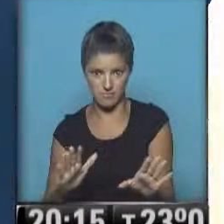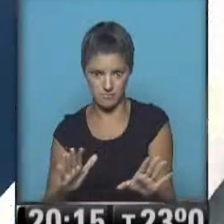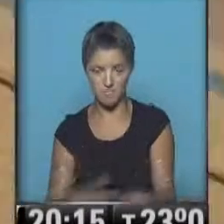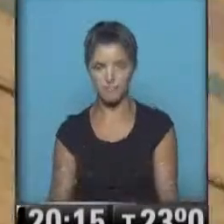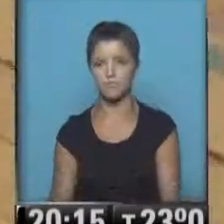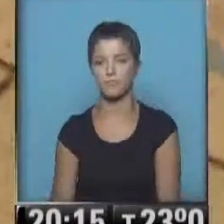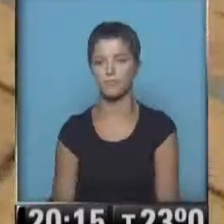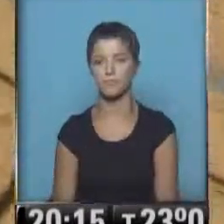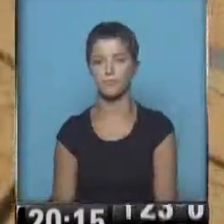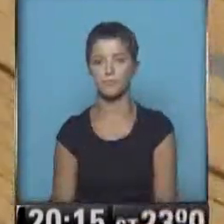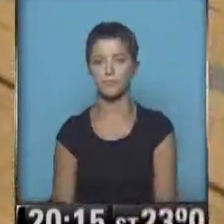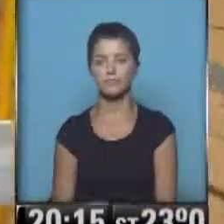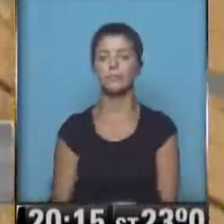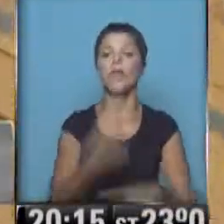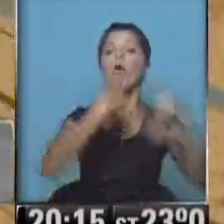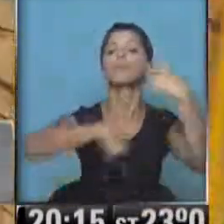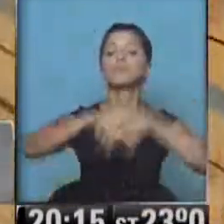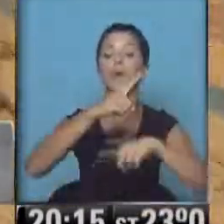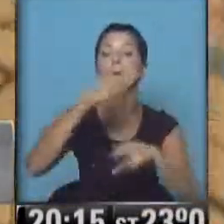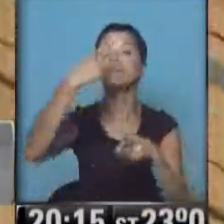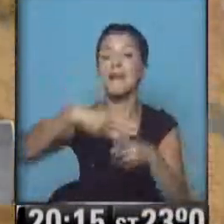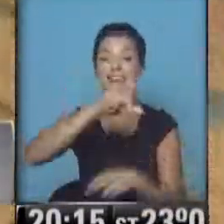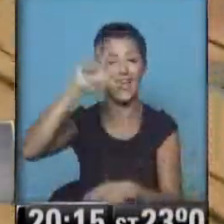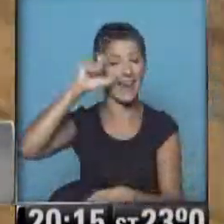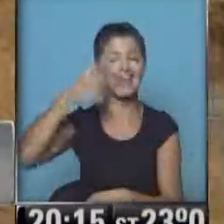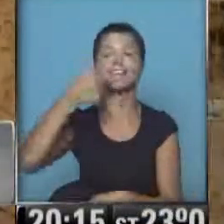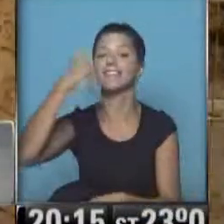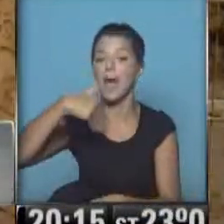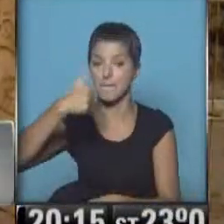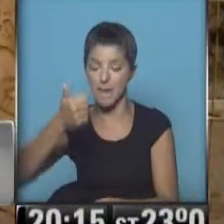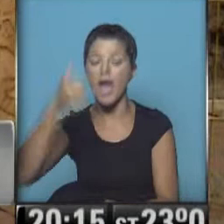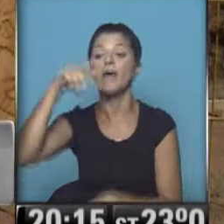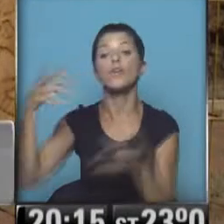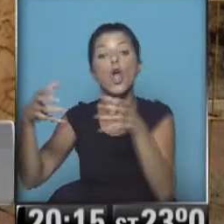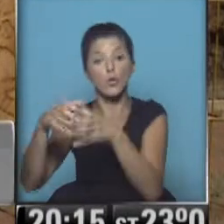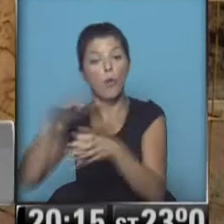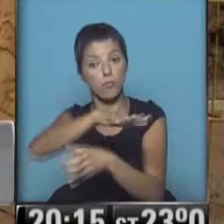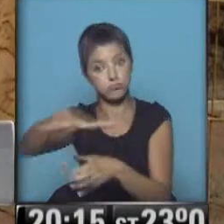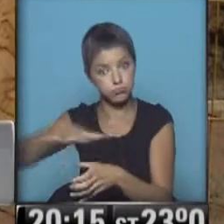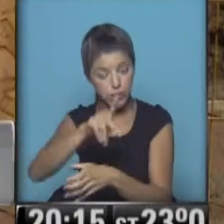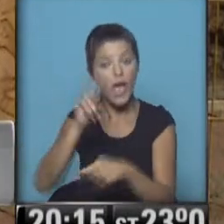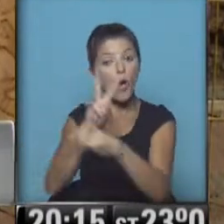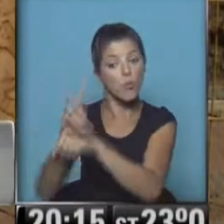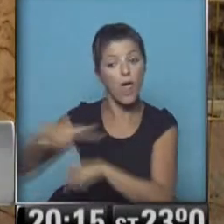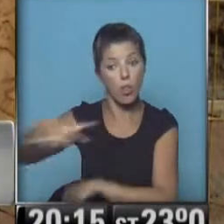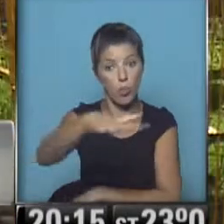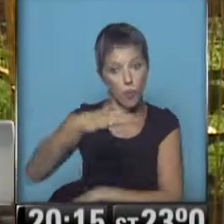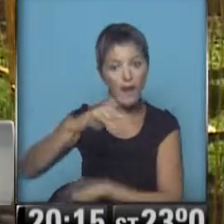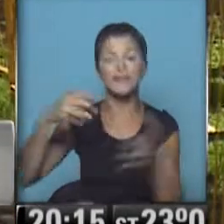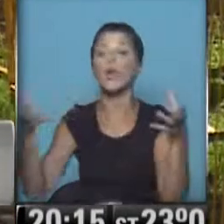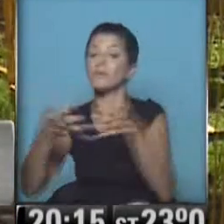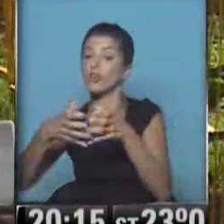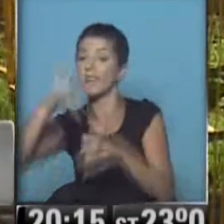dijo. Remodelación del Parque Lezama. La Comisión Vecinal, la Defensoría del Pueblo Porteña y la Comisión Nacional de